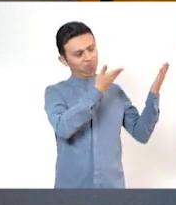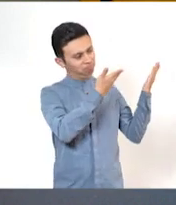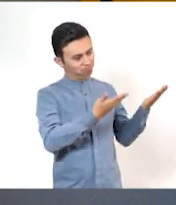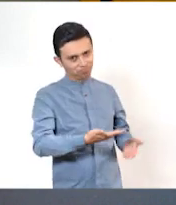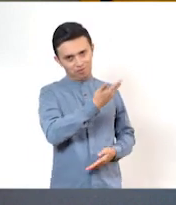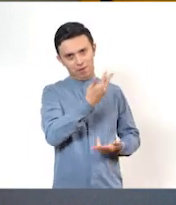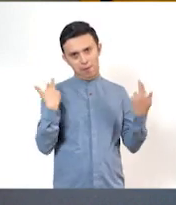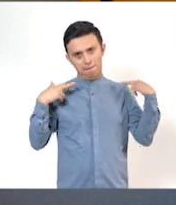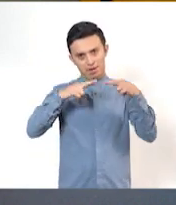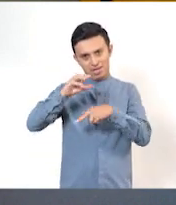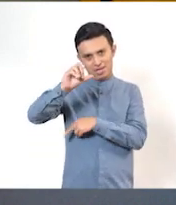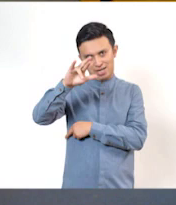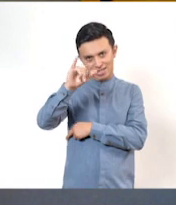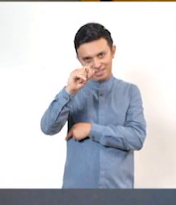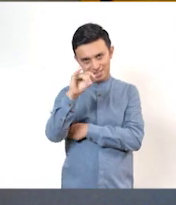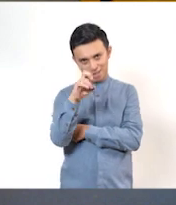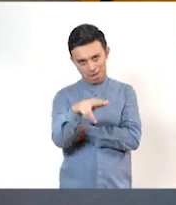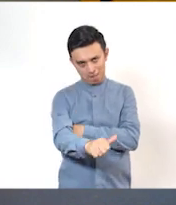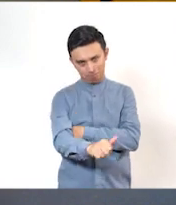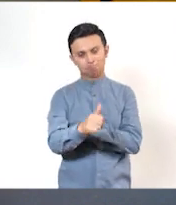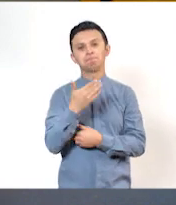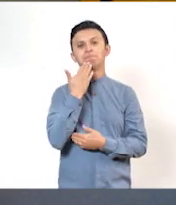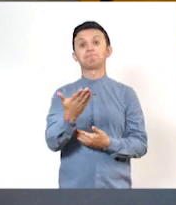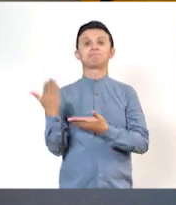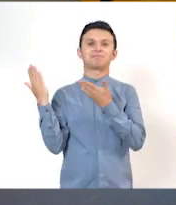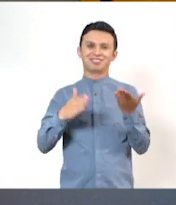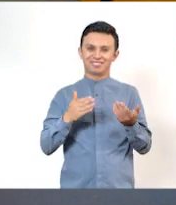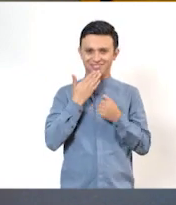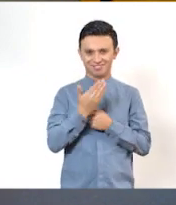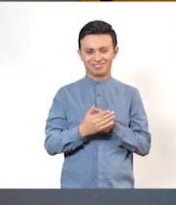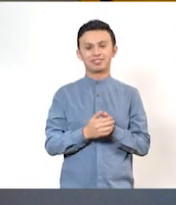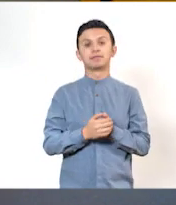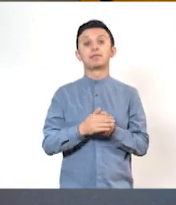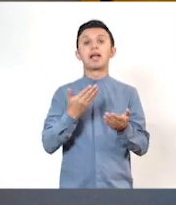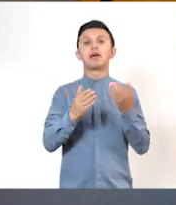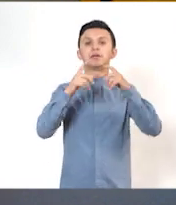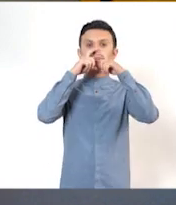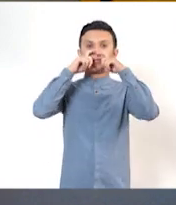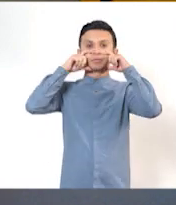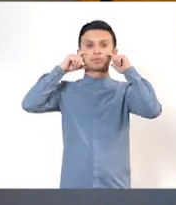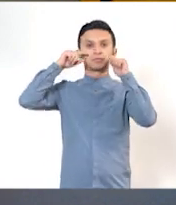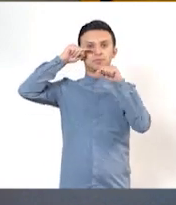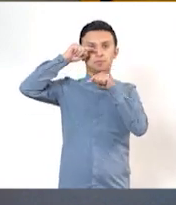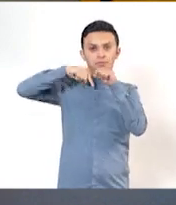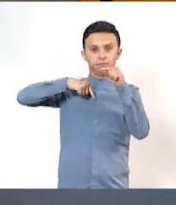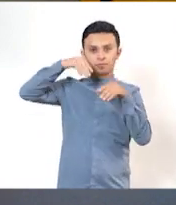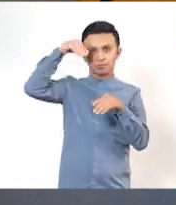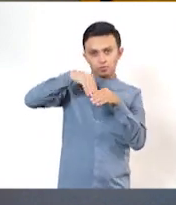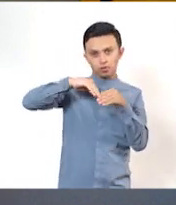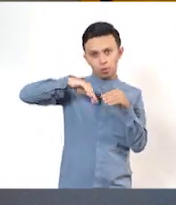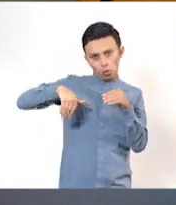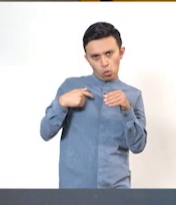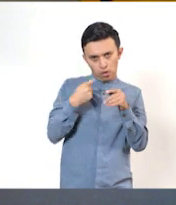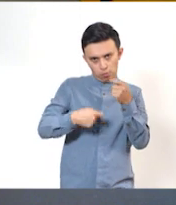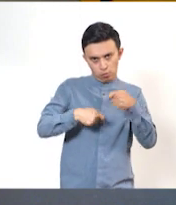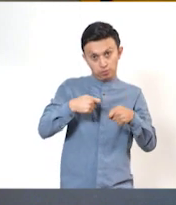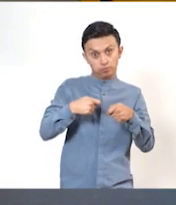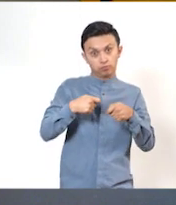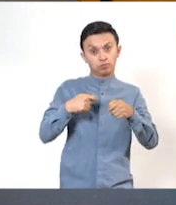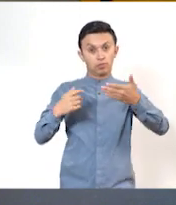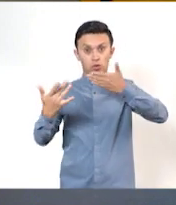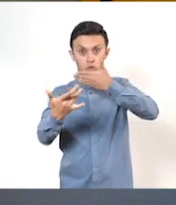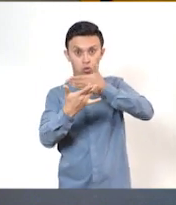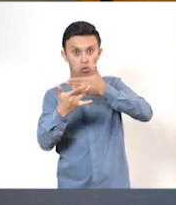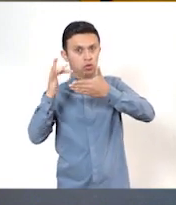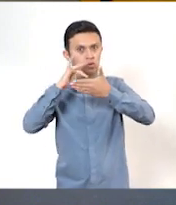la bienvenida a la maestra Cristina. Bienvenida. Vamos a quitarnos nuestro cubreboca, a guardarlo en la bolsita,